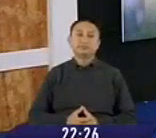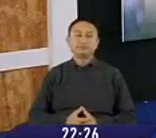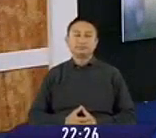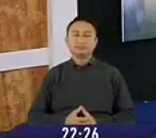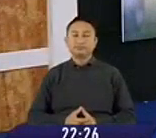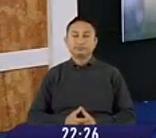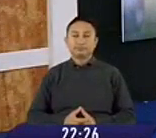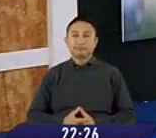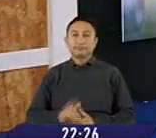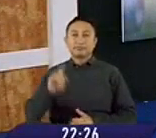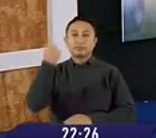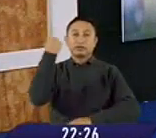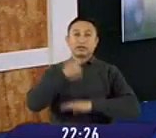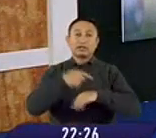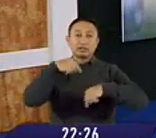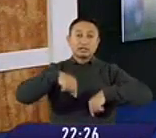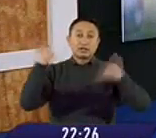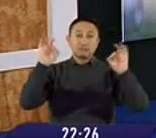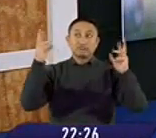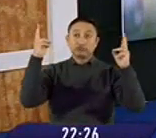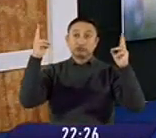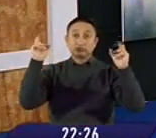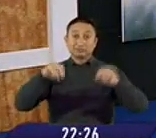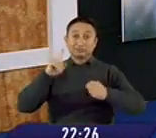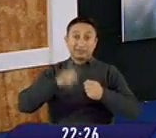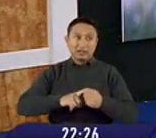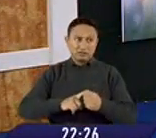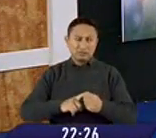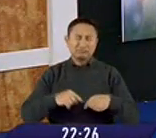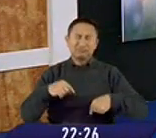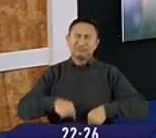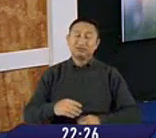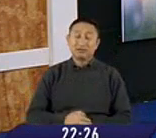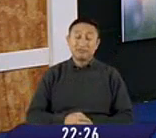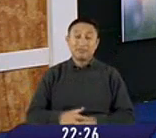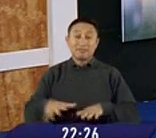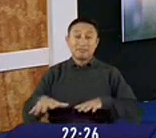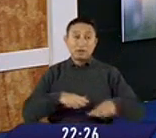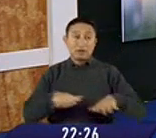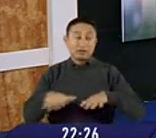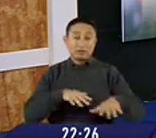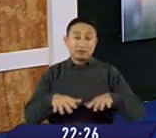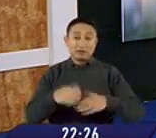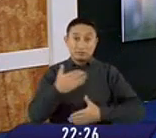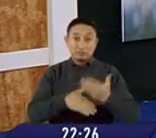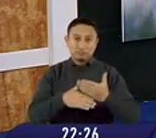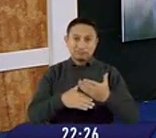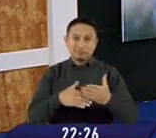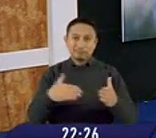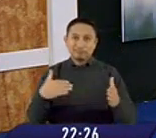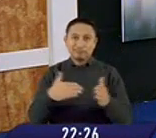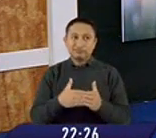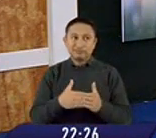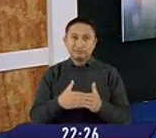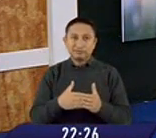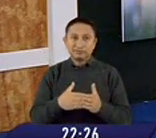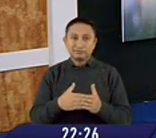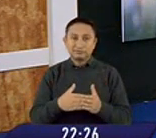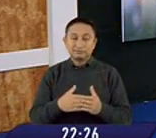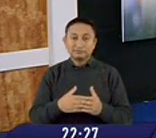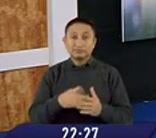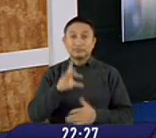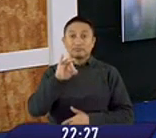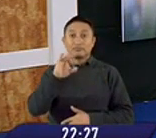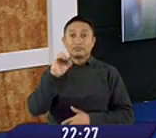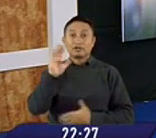En el primer día de cortes de energía eléctrica en Quito, se paralizaron las actividades del sector comercial, al menos en 80